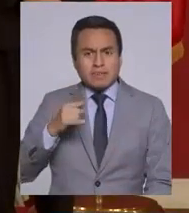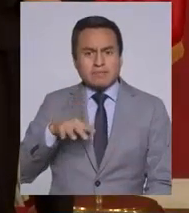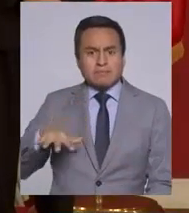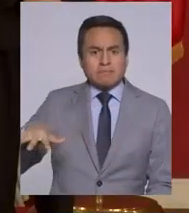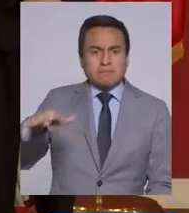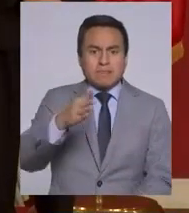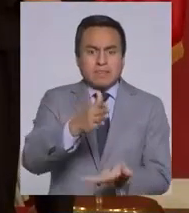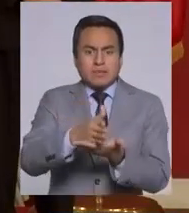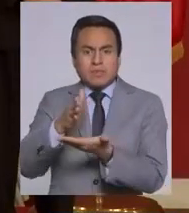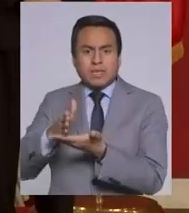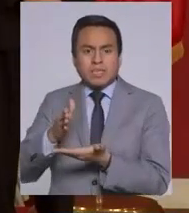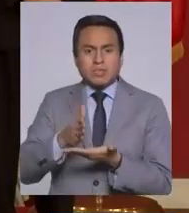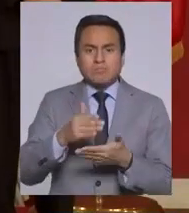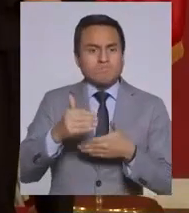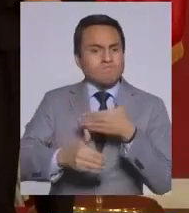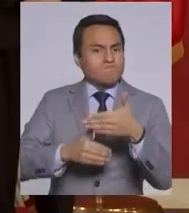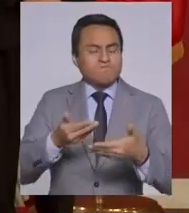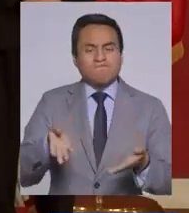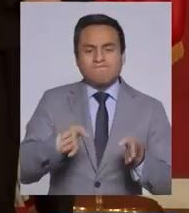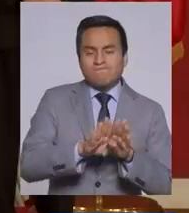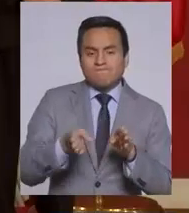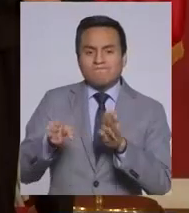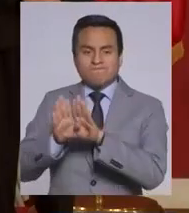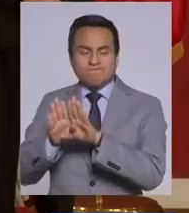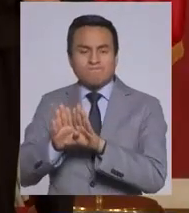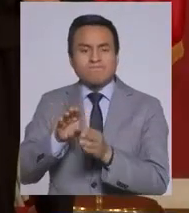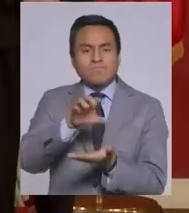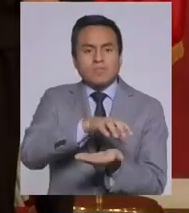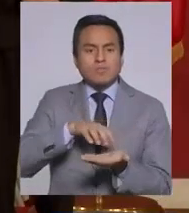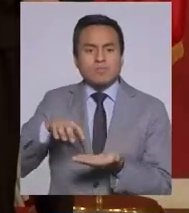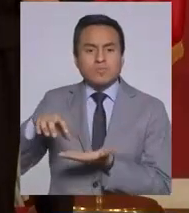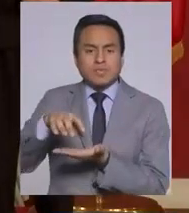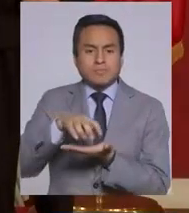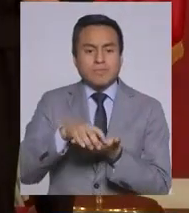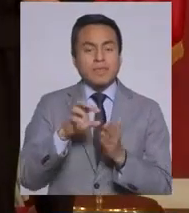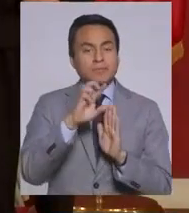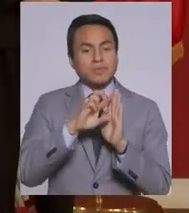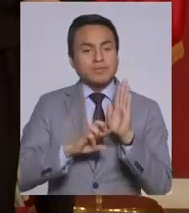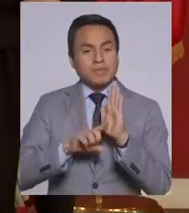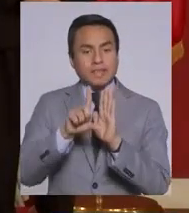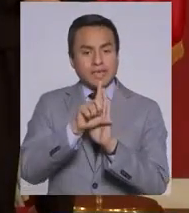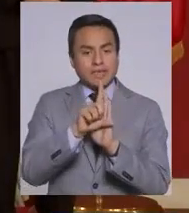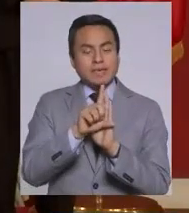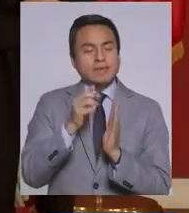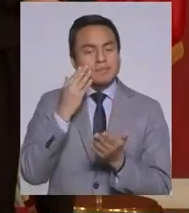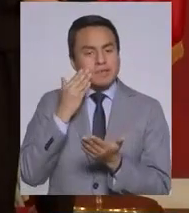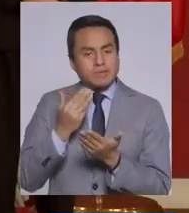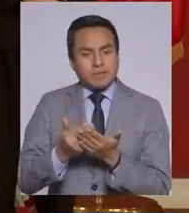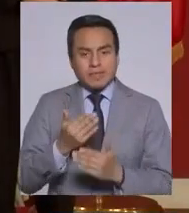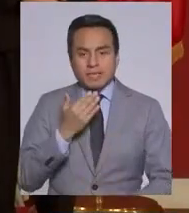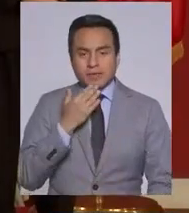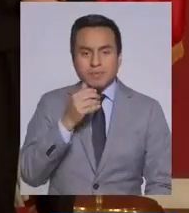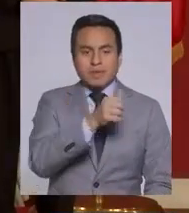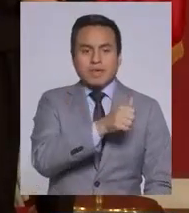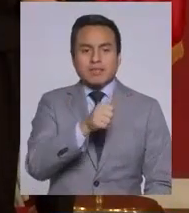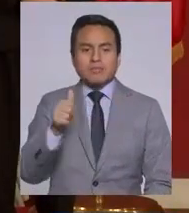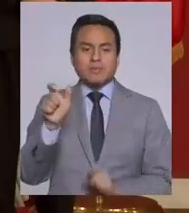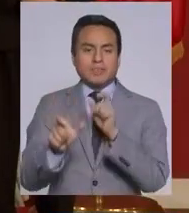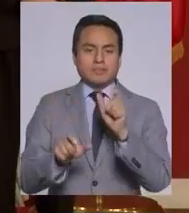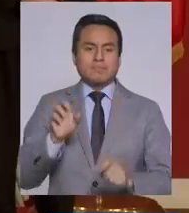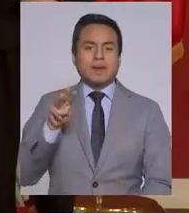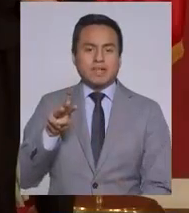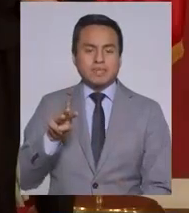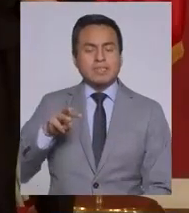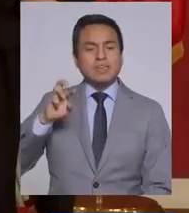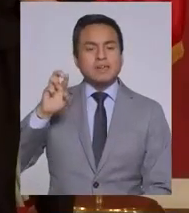establecimientos educacionales no están funcionando en las respectivas comunas. Este proyecto de ley también beneficia a todas las madres,